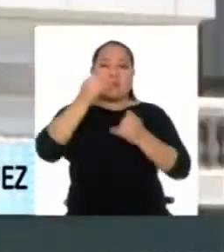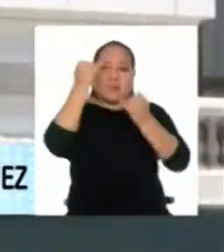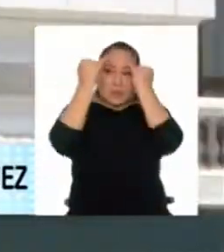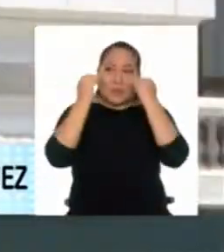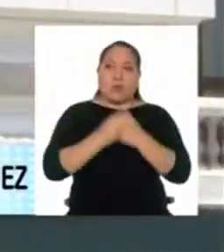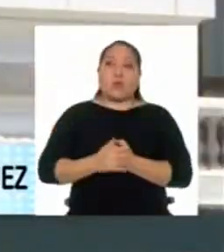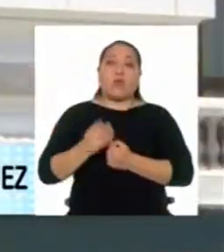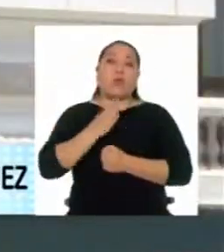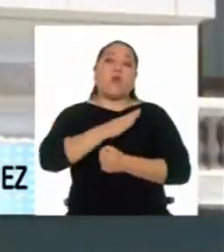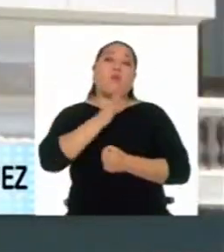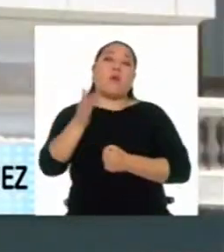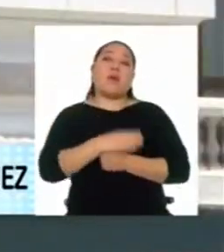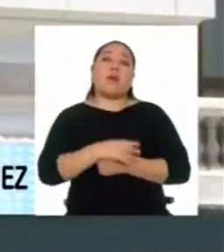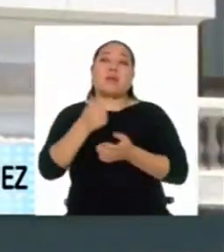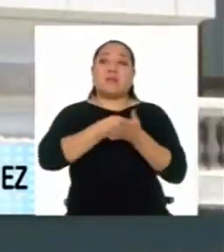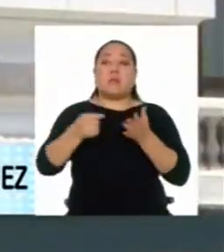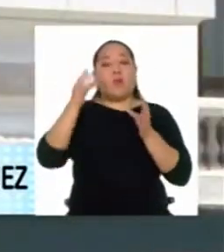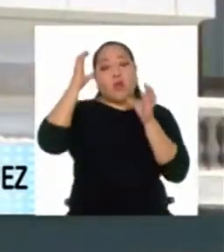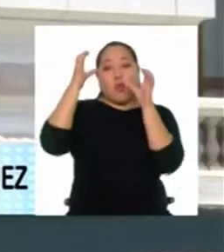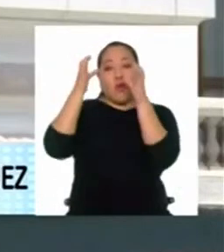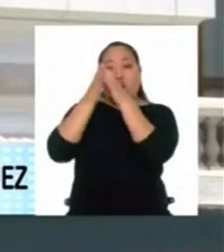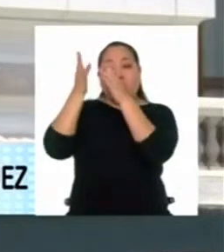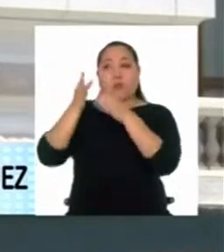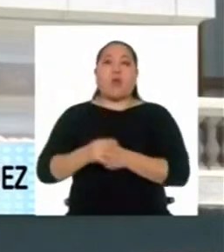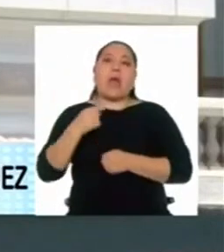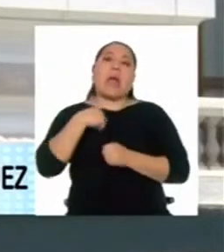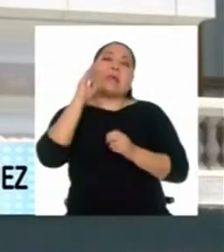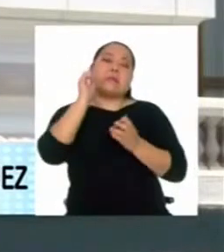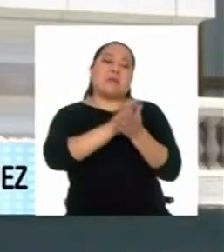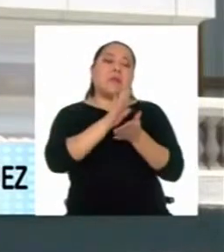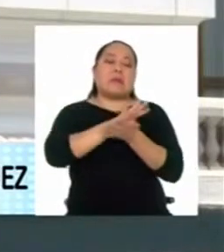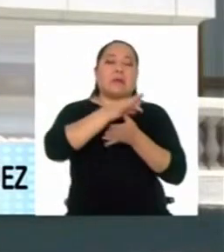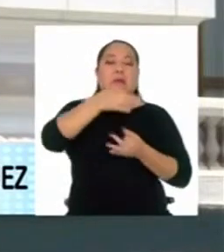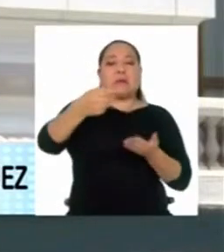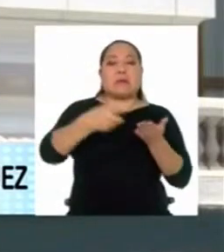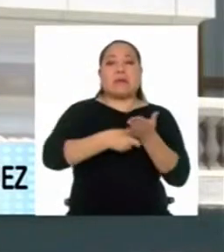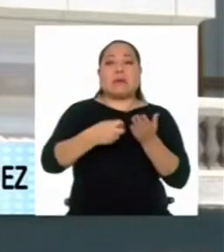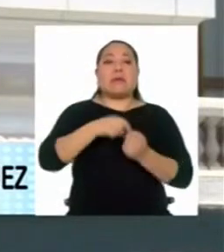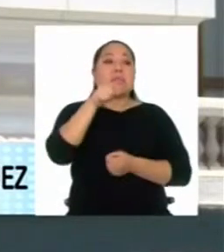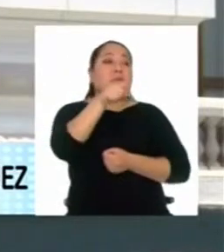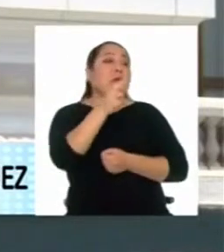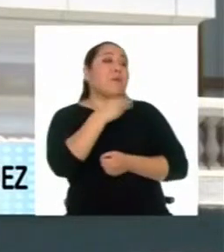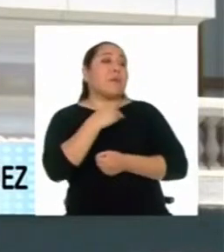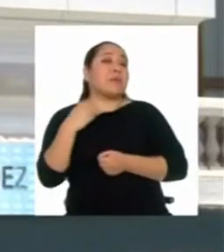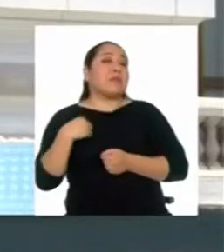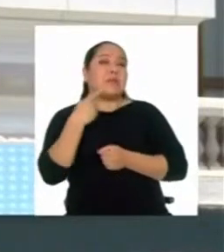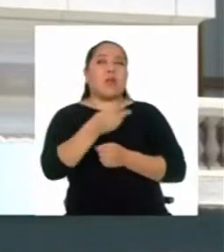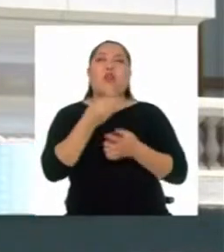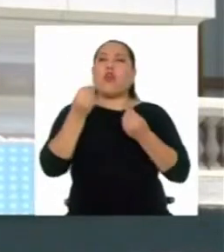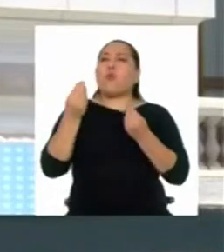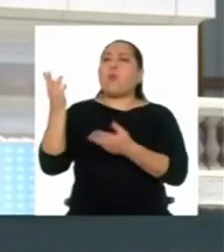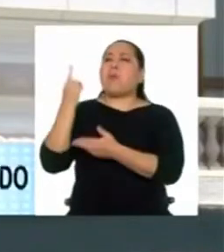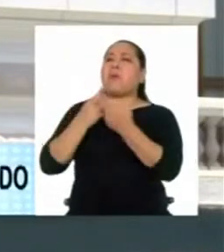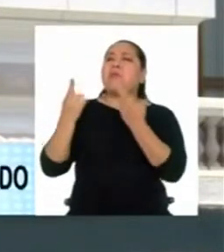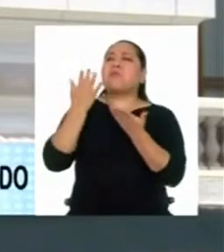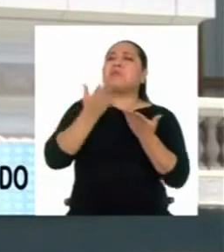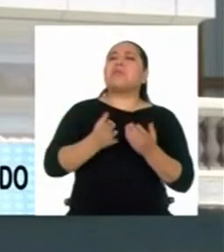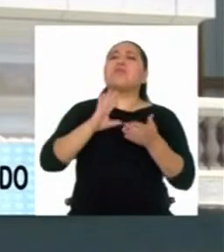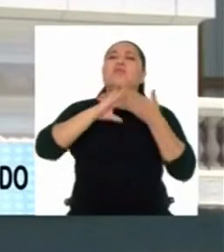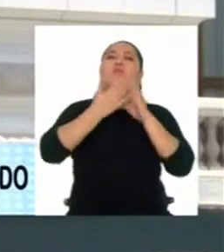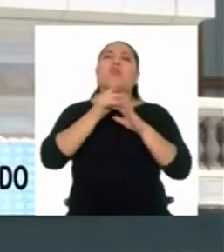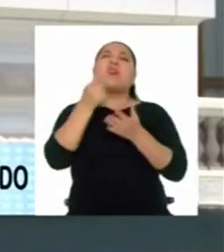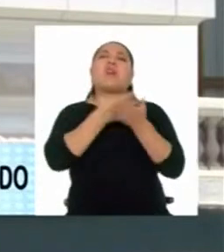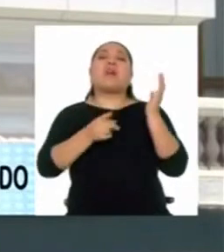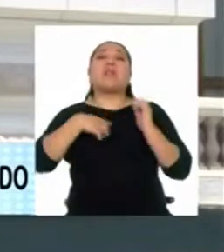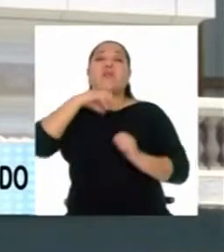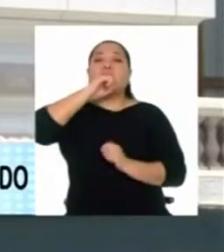Cuando vayan en su semana congresal les van a decir, ¿sabes qué? Tengo un expediente que está en el ministerio tal. ¿Cómo van a regresar luego a su pueblo? ¿Qué le van